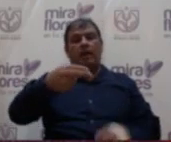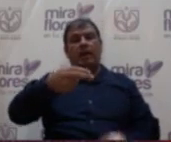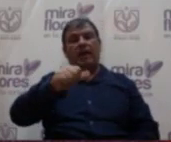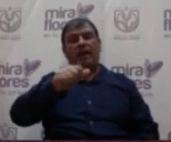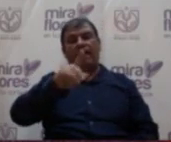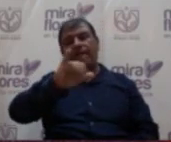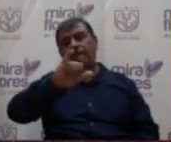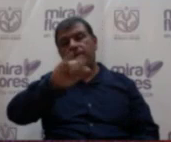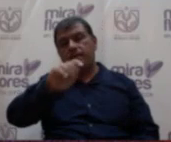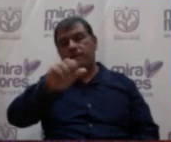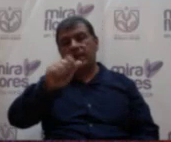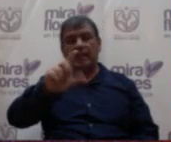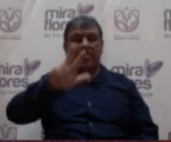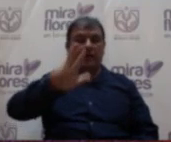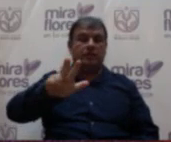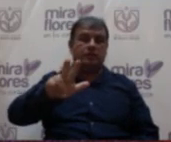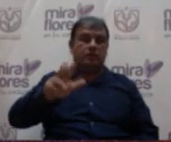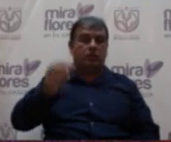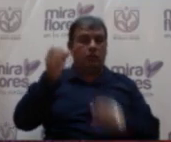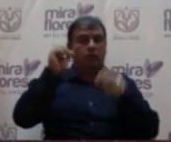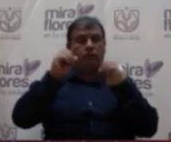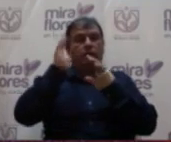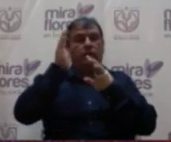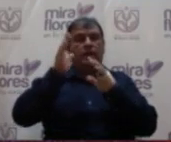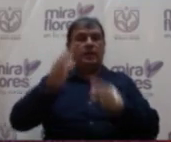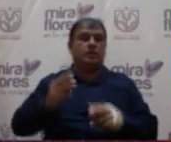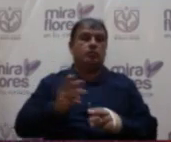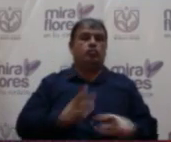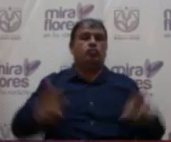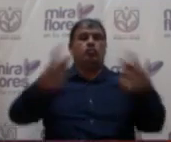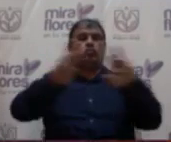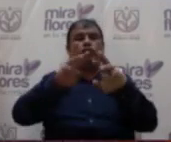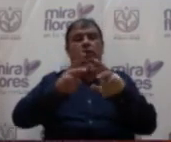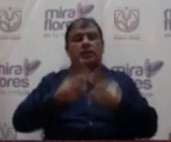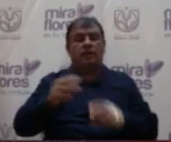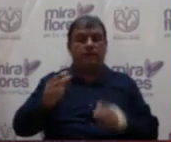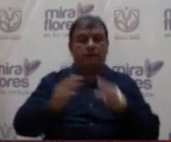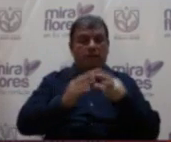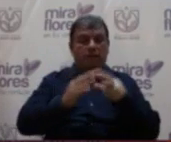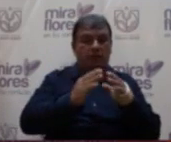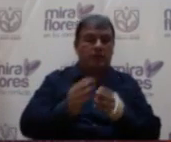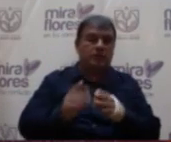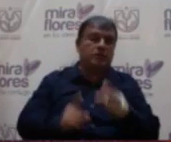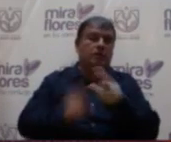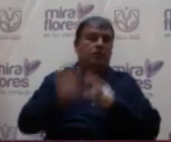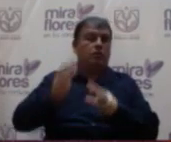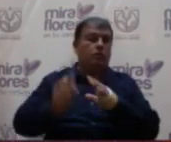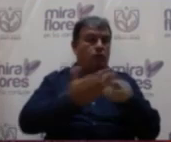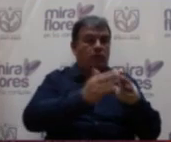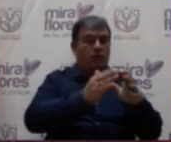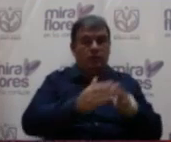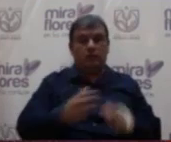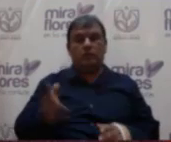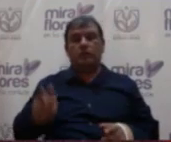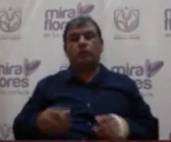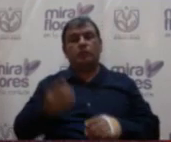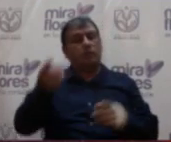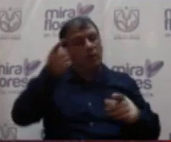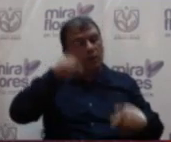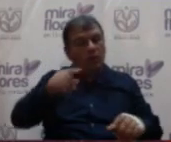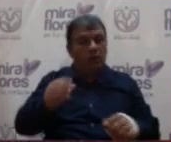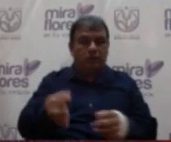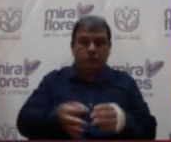3, Conferencia de las Naciones Unidas sobre Vivienda y Desarrollo Urbano Sostenible y demás actividades conexas de conformidad con